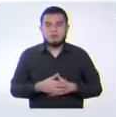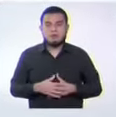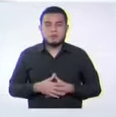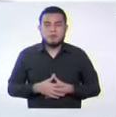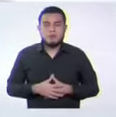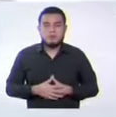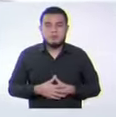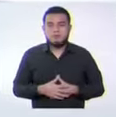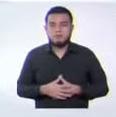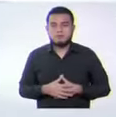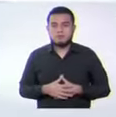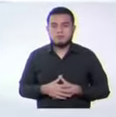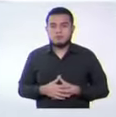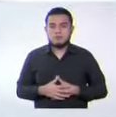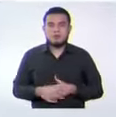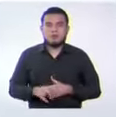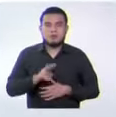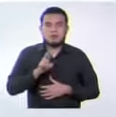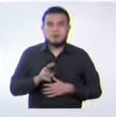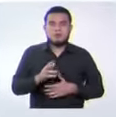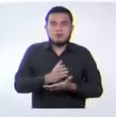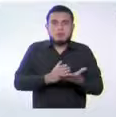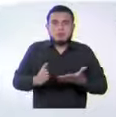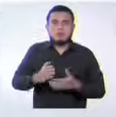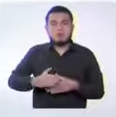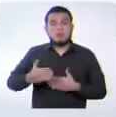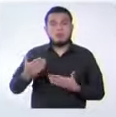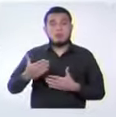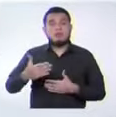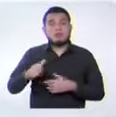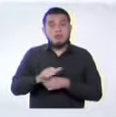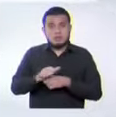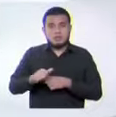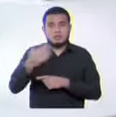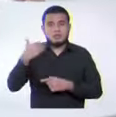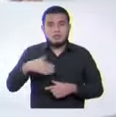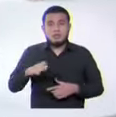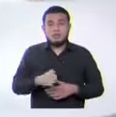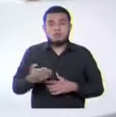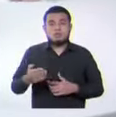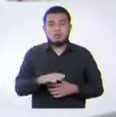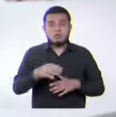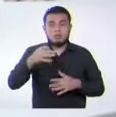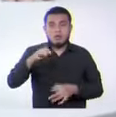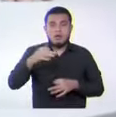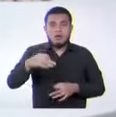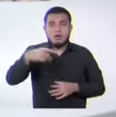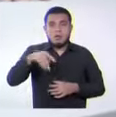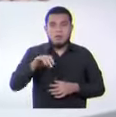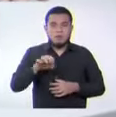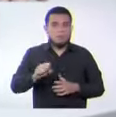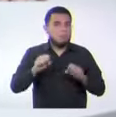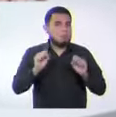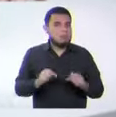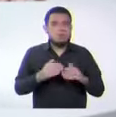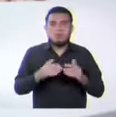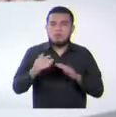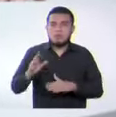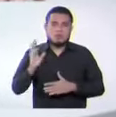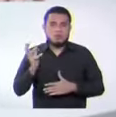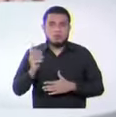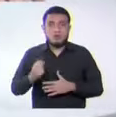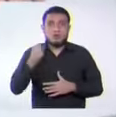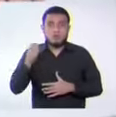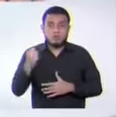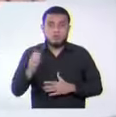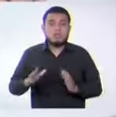Ahora bien, la segunda parte del experimento consiste en utilizar una hoja de papel, puede ser de cualquier color, lo importante